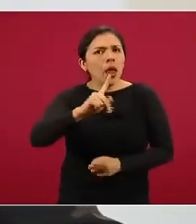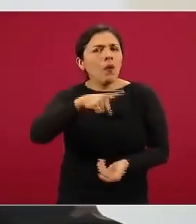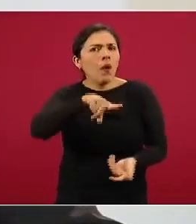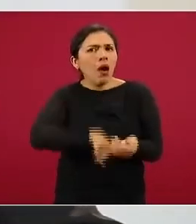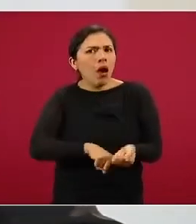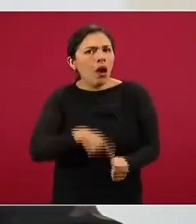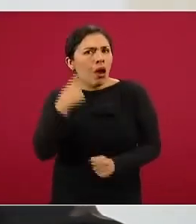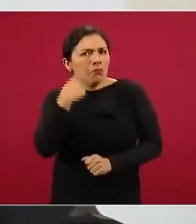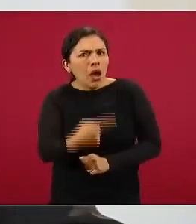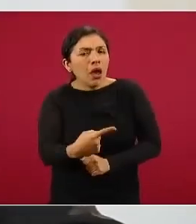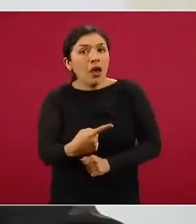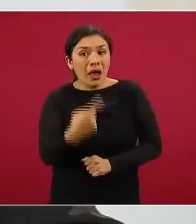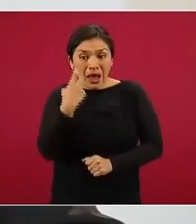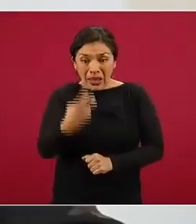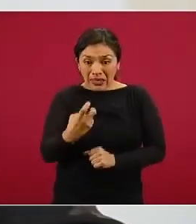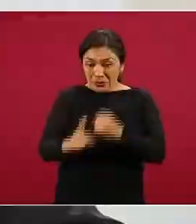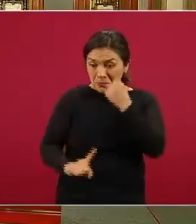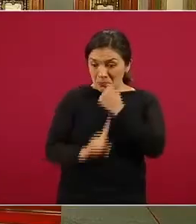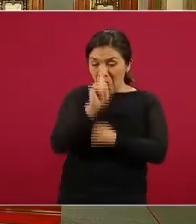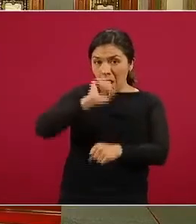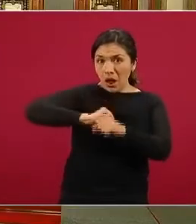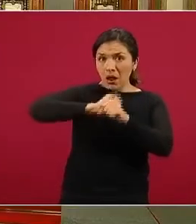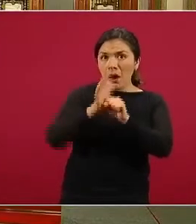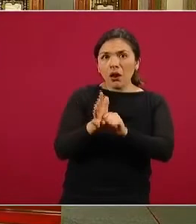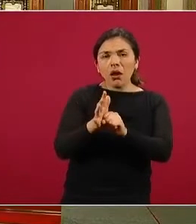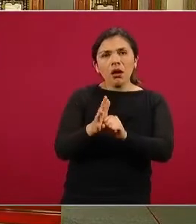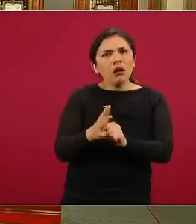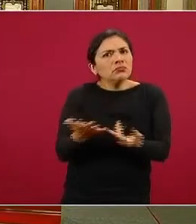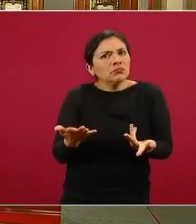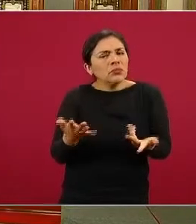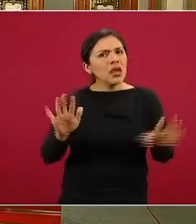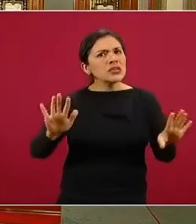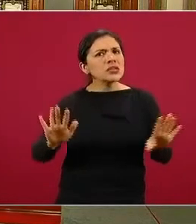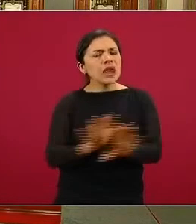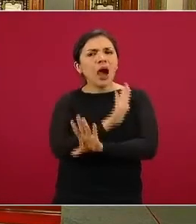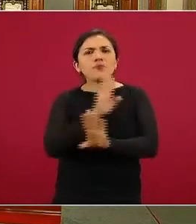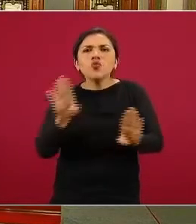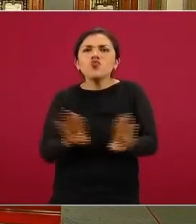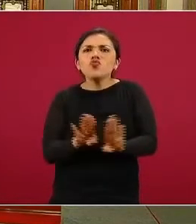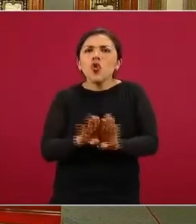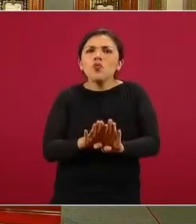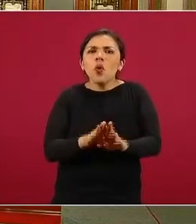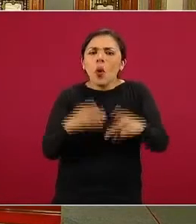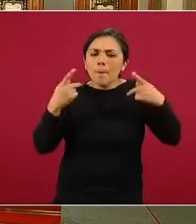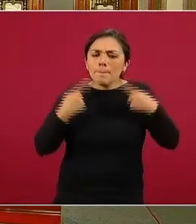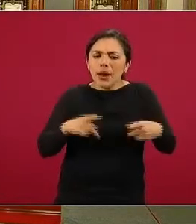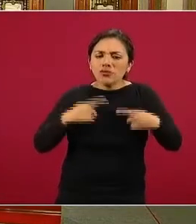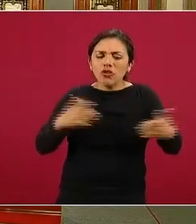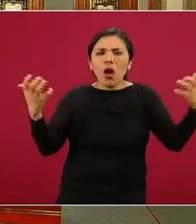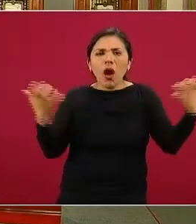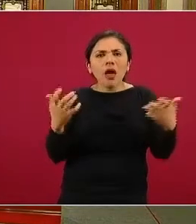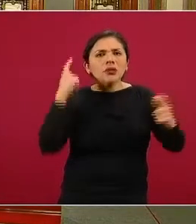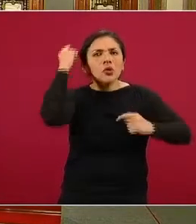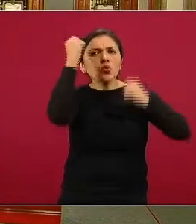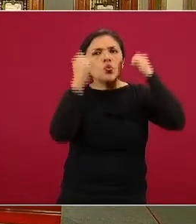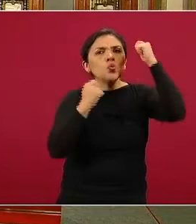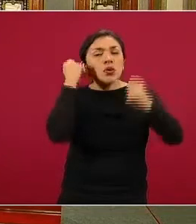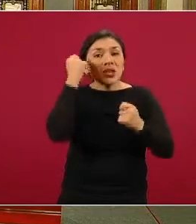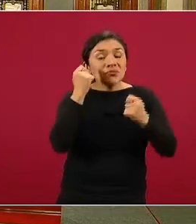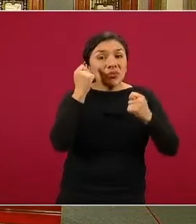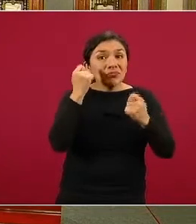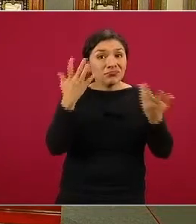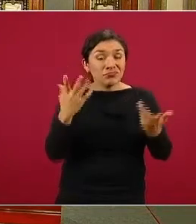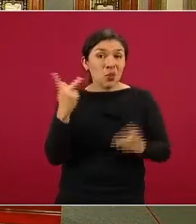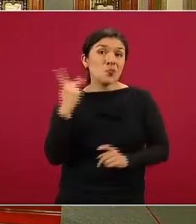también esta pandemia ha cambiado la forma de hacer turismo. La